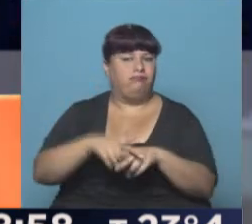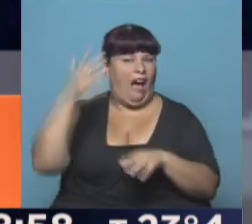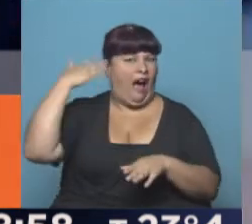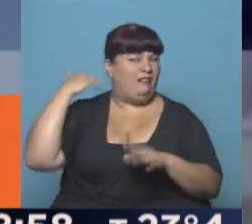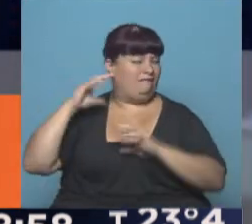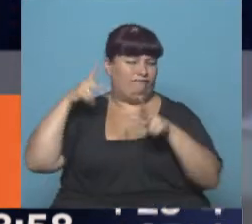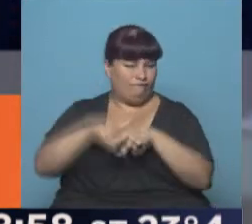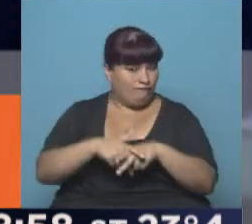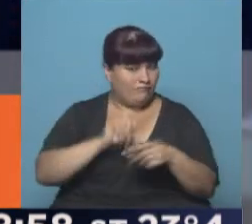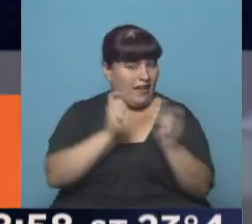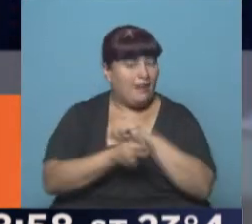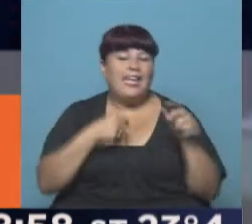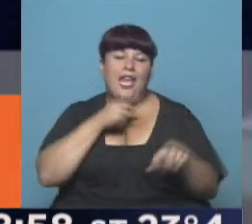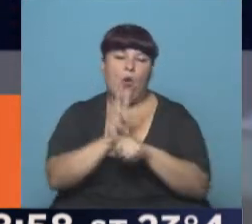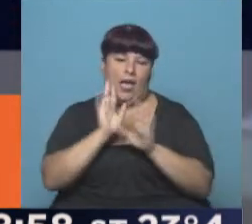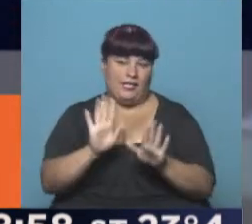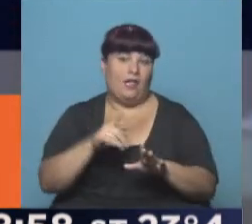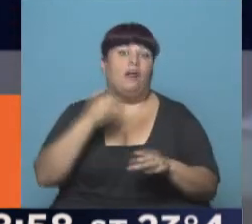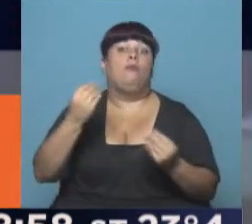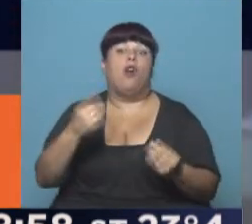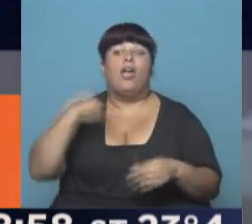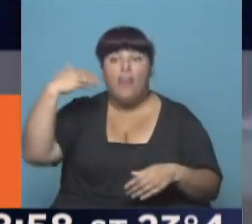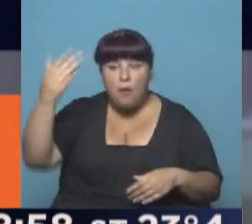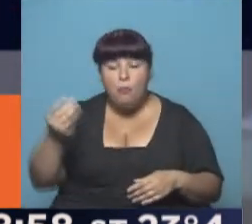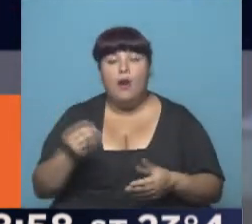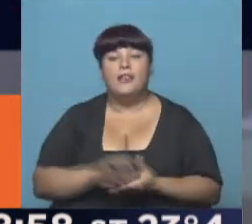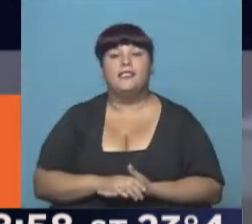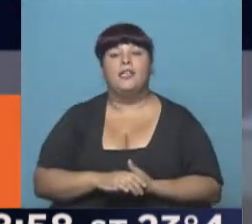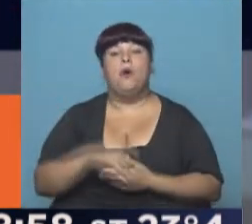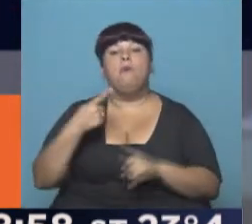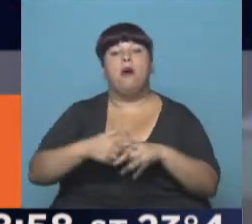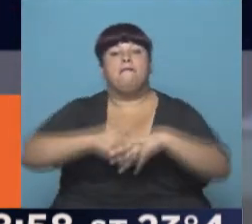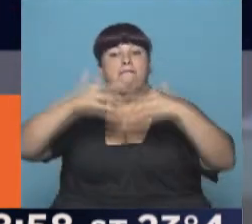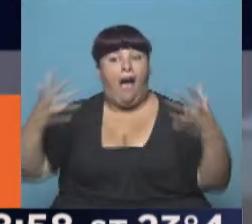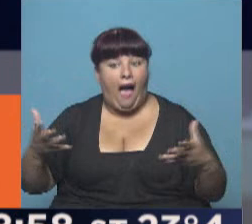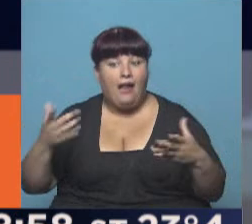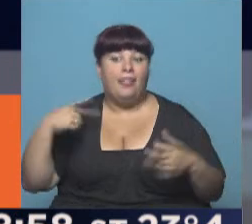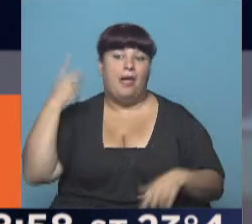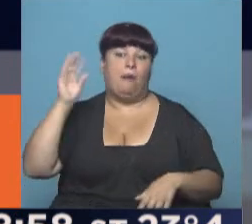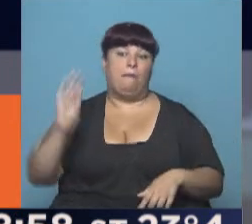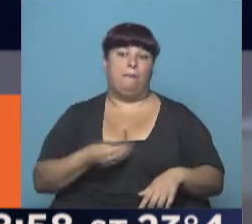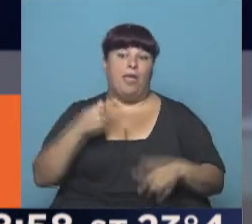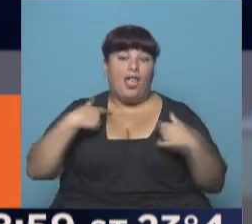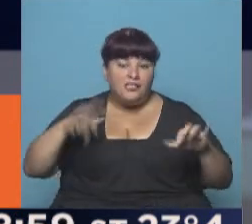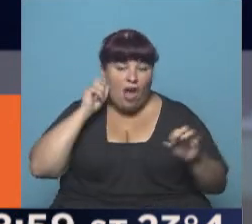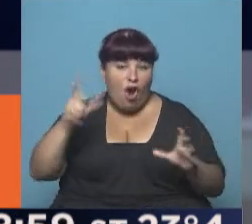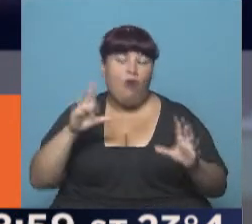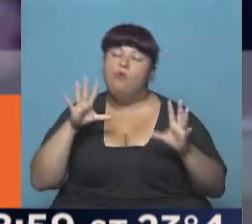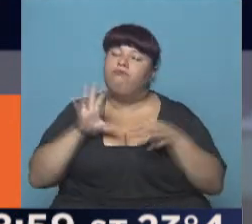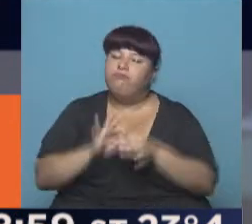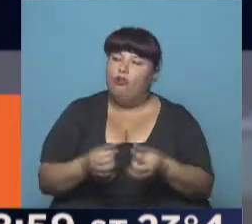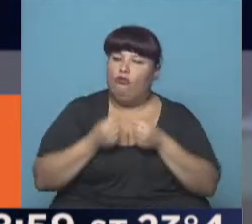teníamos, y eso lo queremos cuidar. No vaya a ser que por ampliar perdamos lo que tenemos,